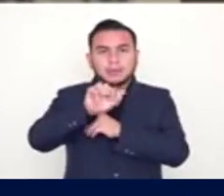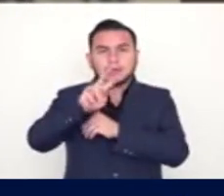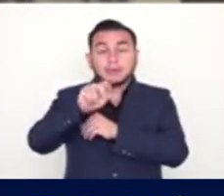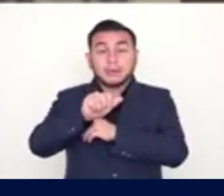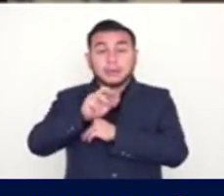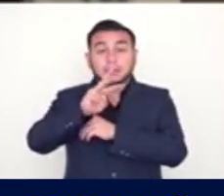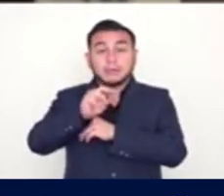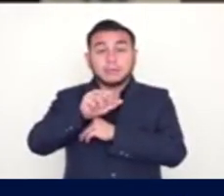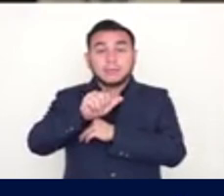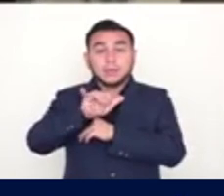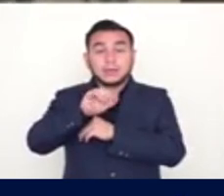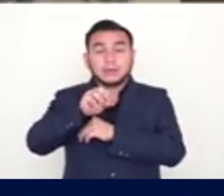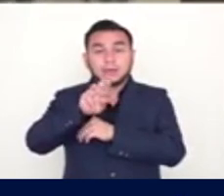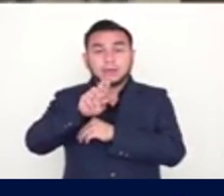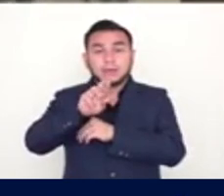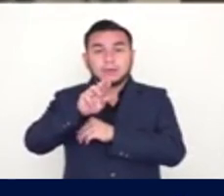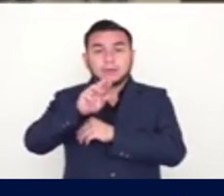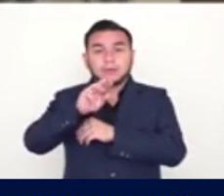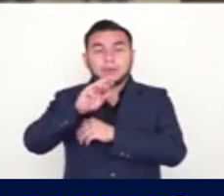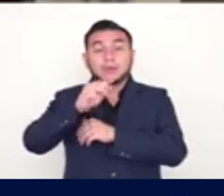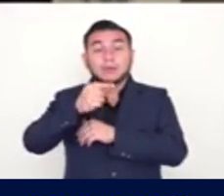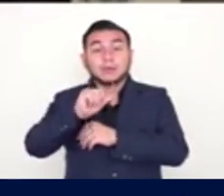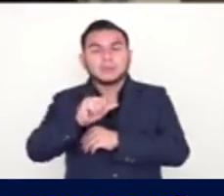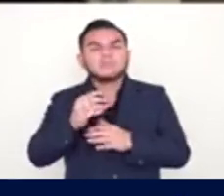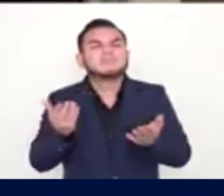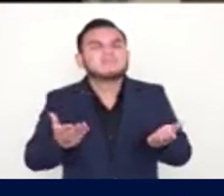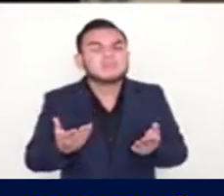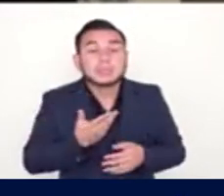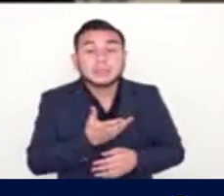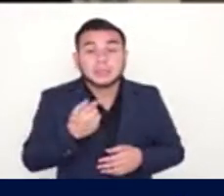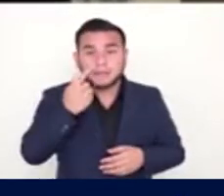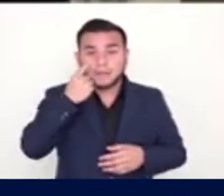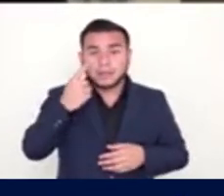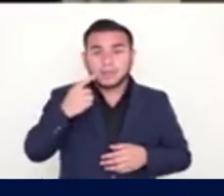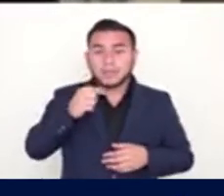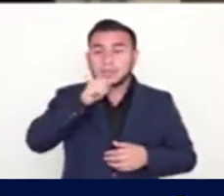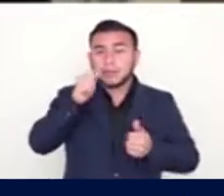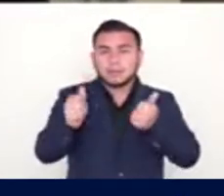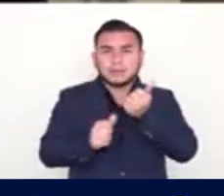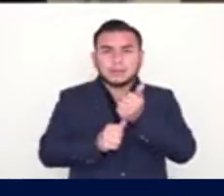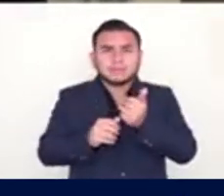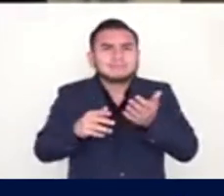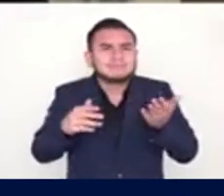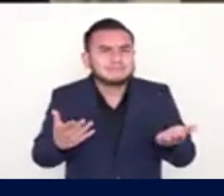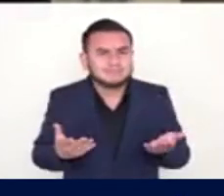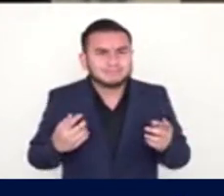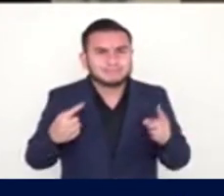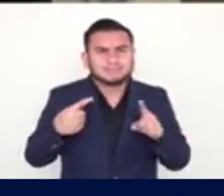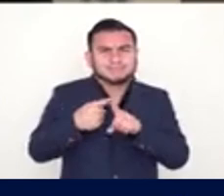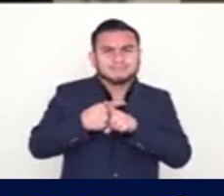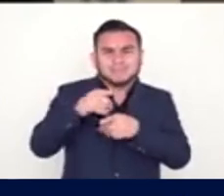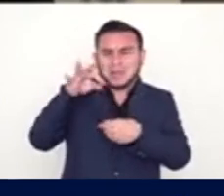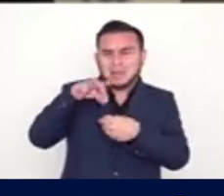ejemplo, ella estaba votando en contra y tenía a su suplente votando a favor.